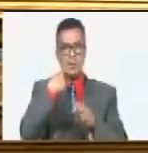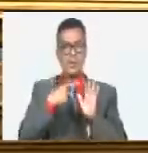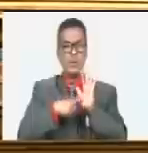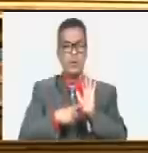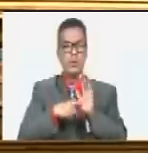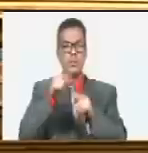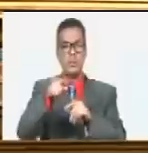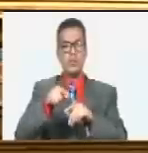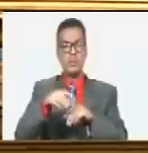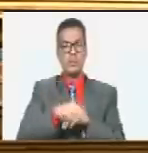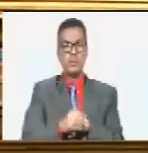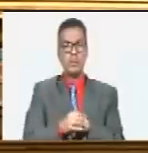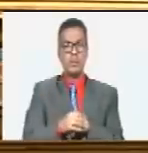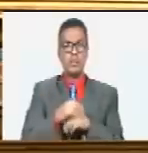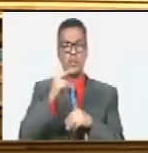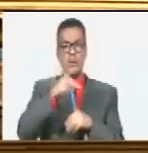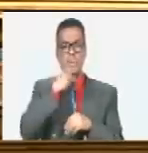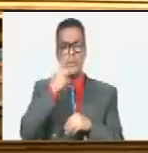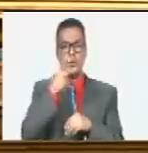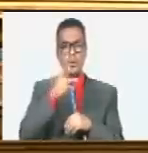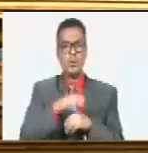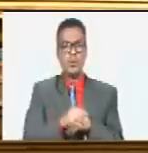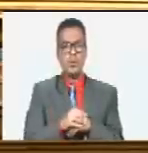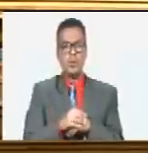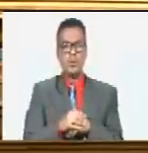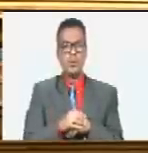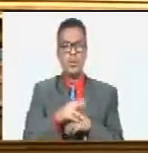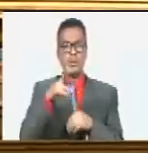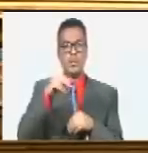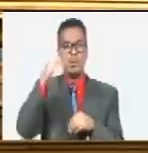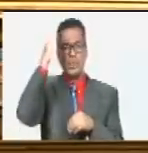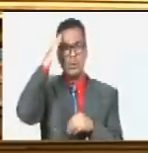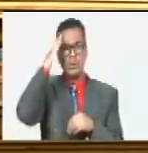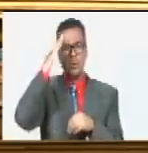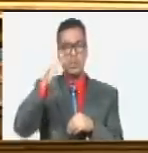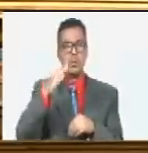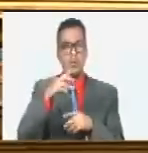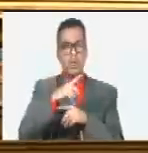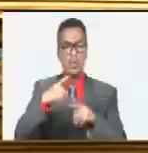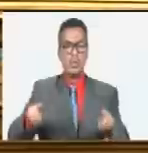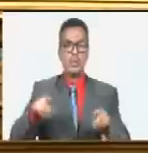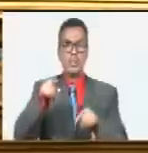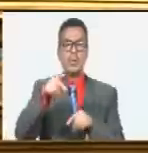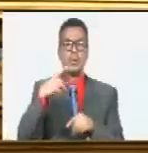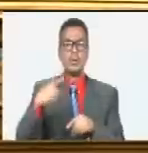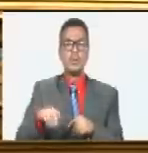de la política que no sabe de democracia,